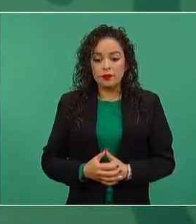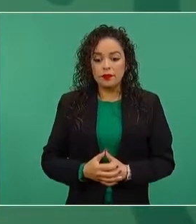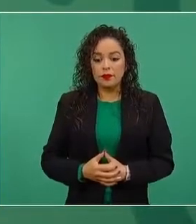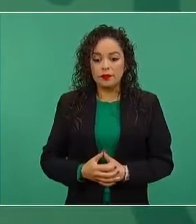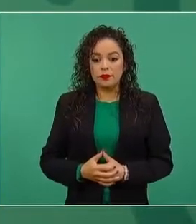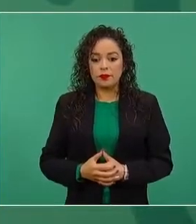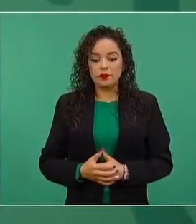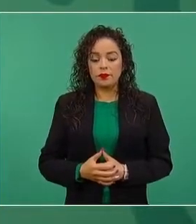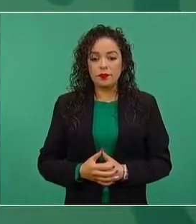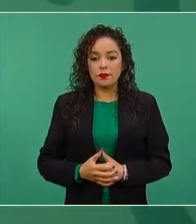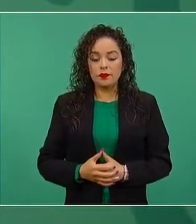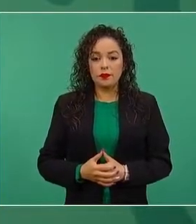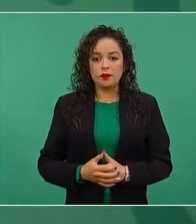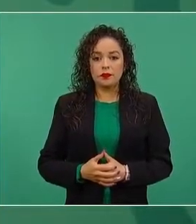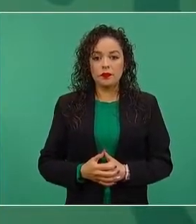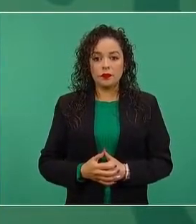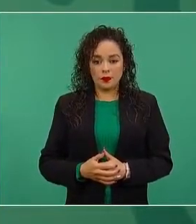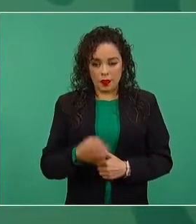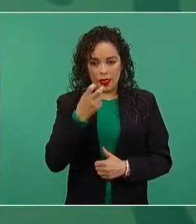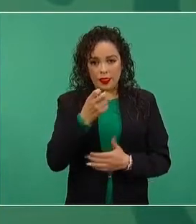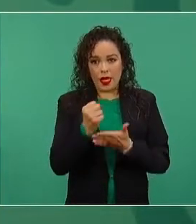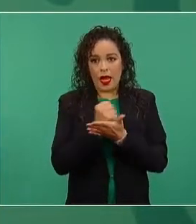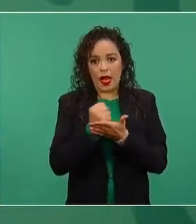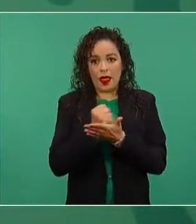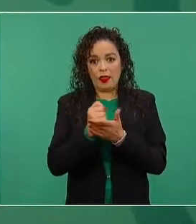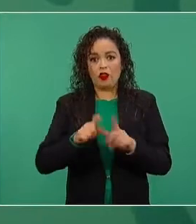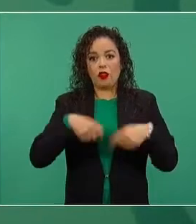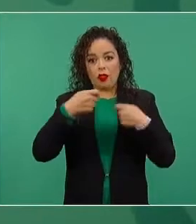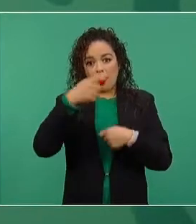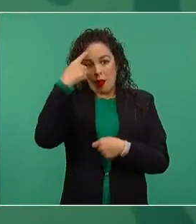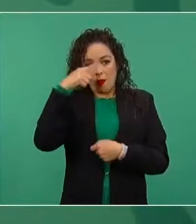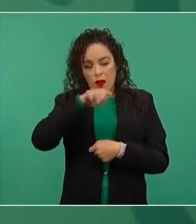su crédito de vivienda que